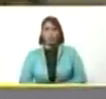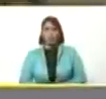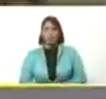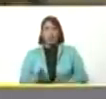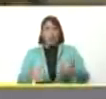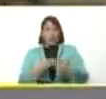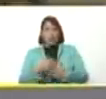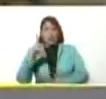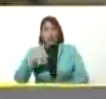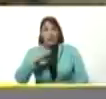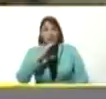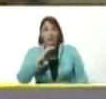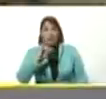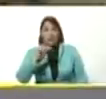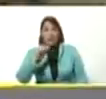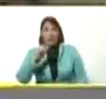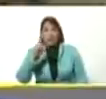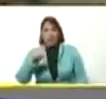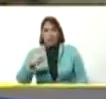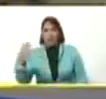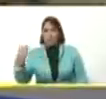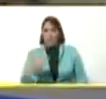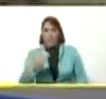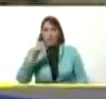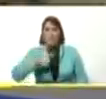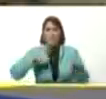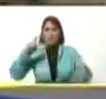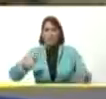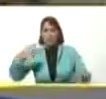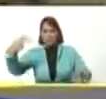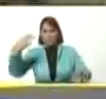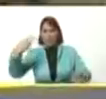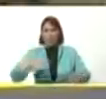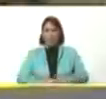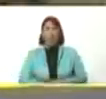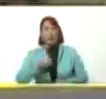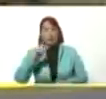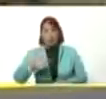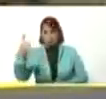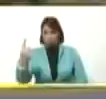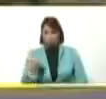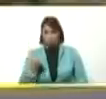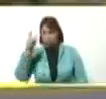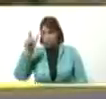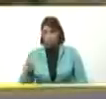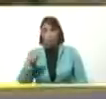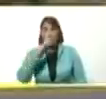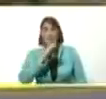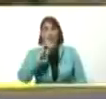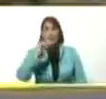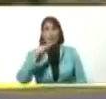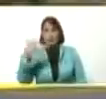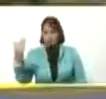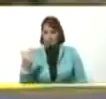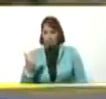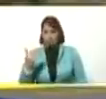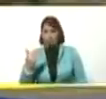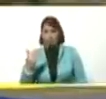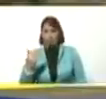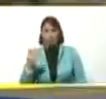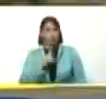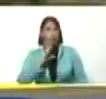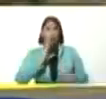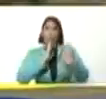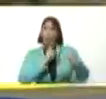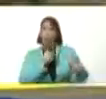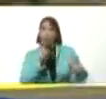Hasta de la CIA viene gente a verme. En estos días vino alguien de la CIA a verme. Ustedes sabían, ¿verdad? No voy a contar que voy